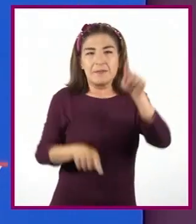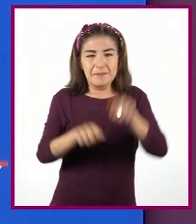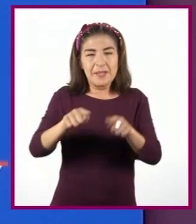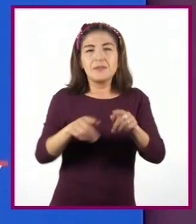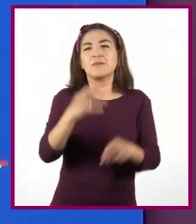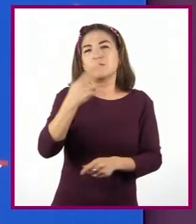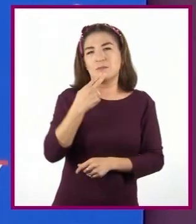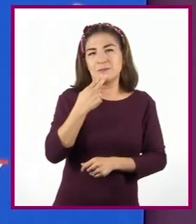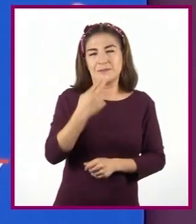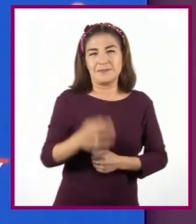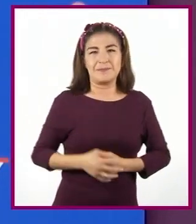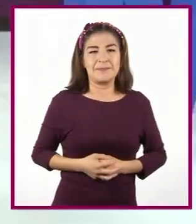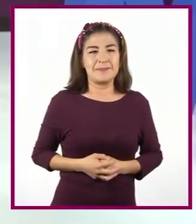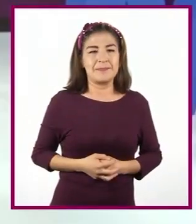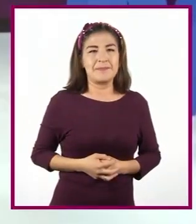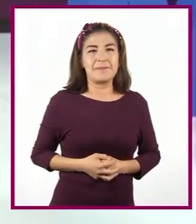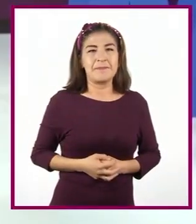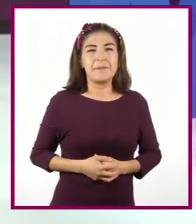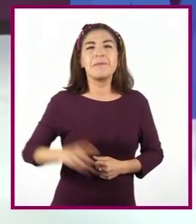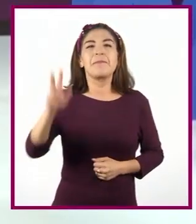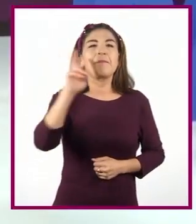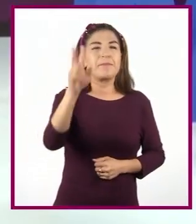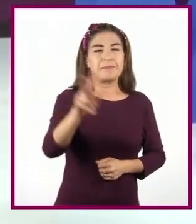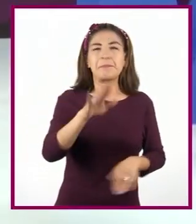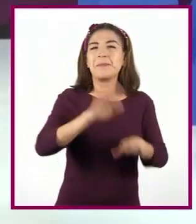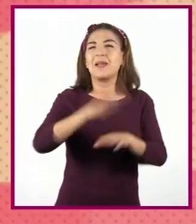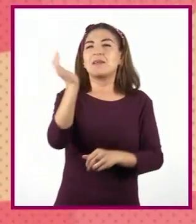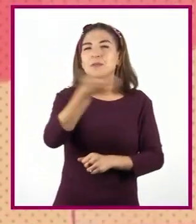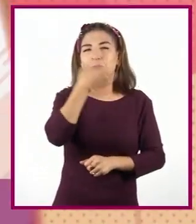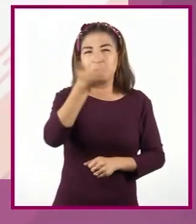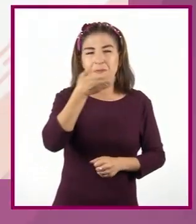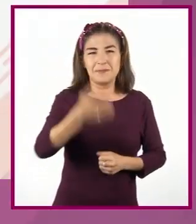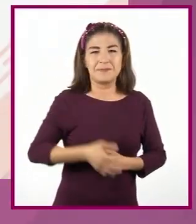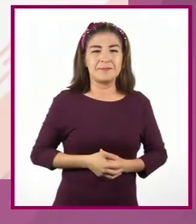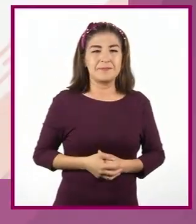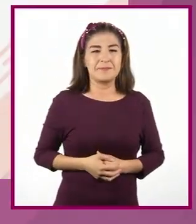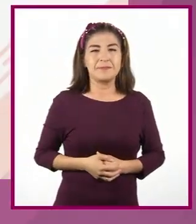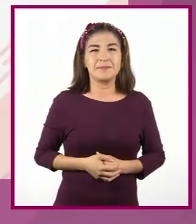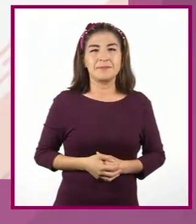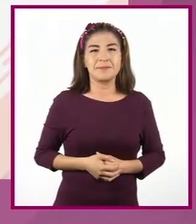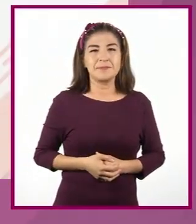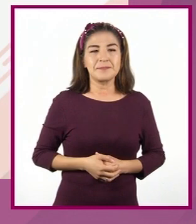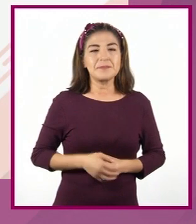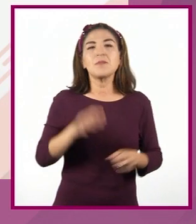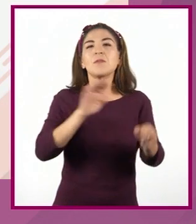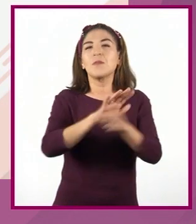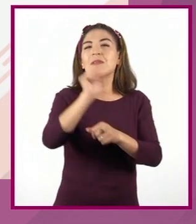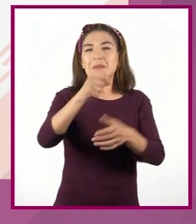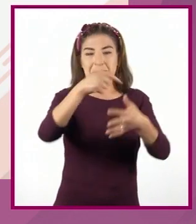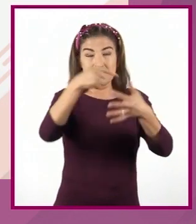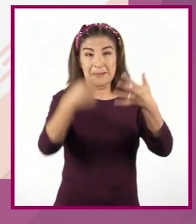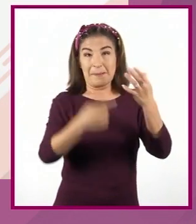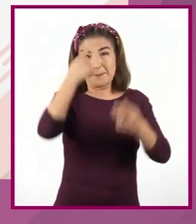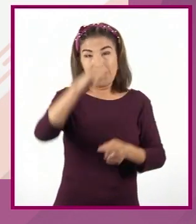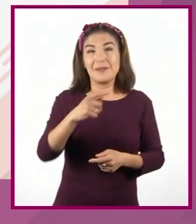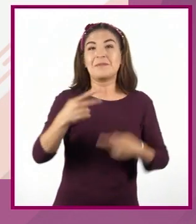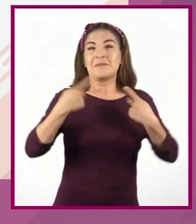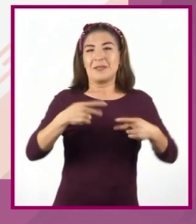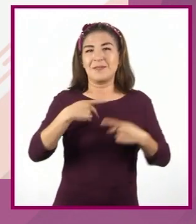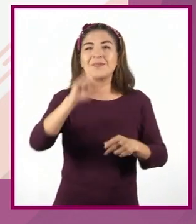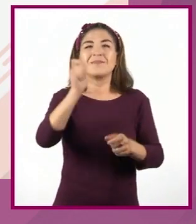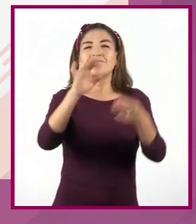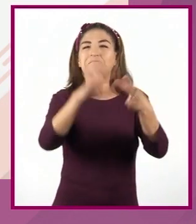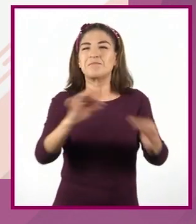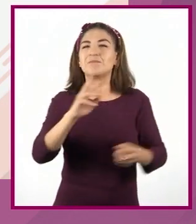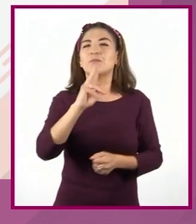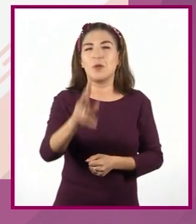vamos a utilizar. Veamos los más comunes. Los tipos de narrador que podemos usar para nuestro cuento son los